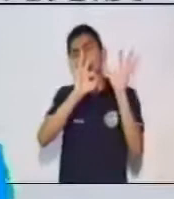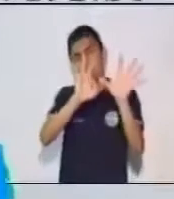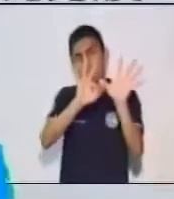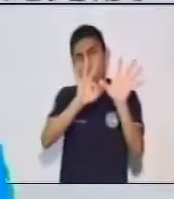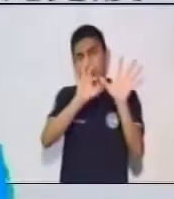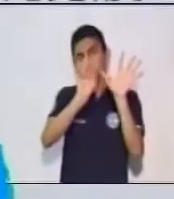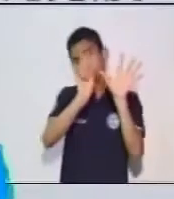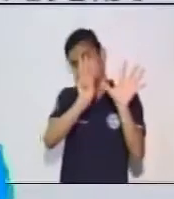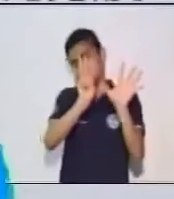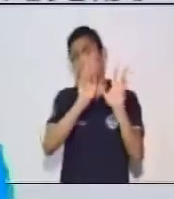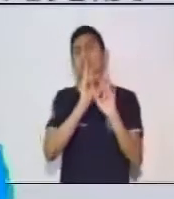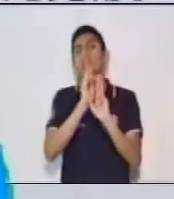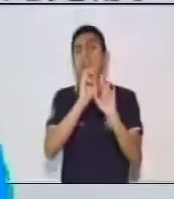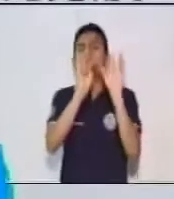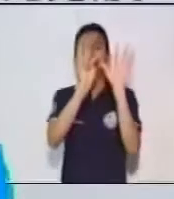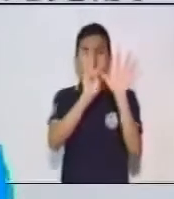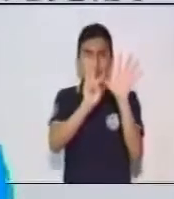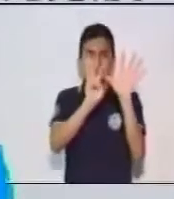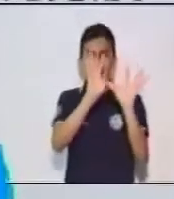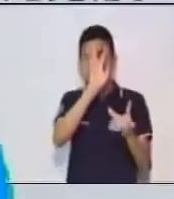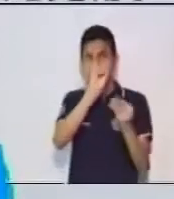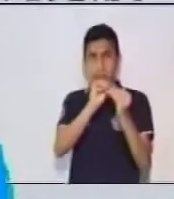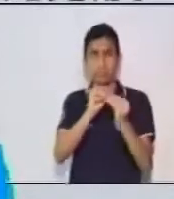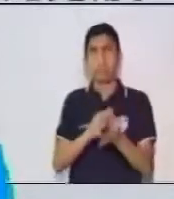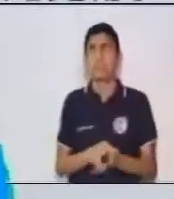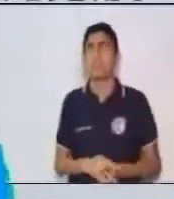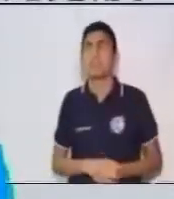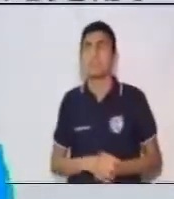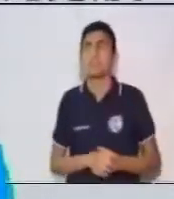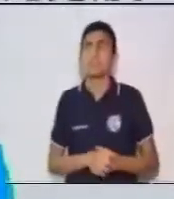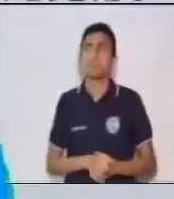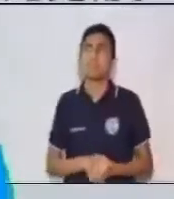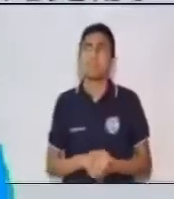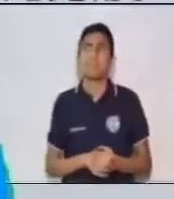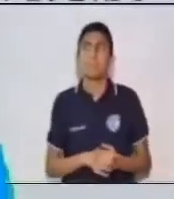también nos da 8, entonces los números son 5 y 3.